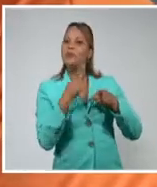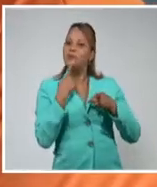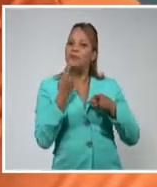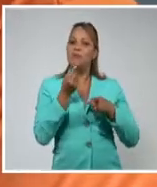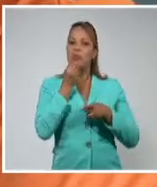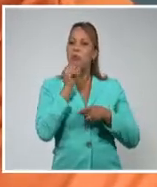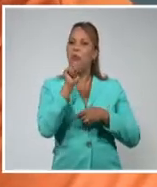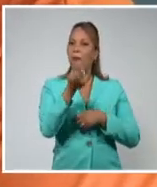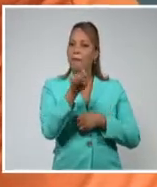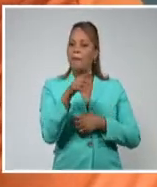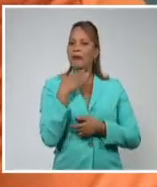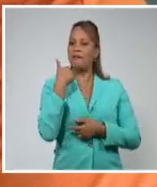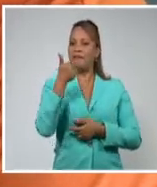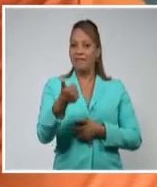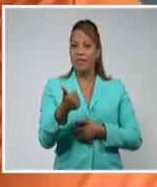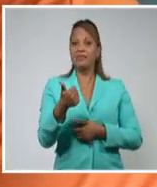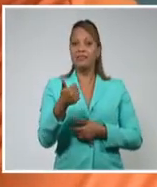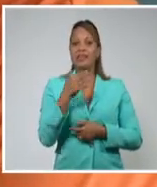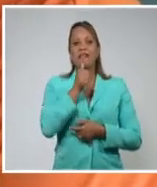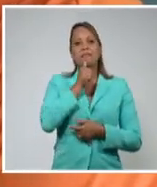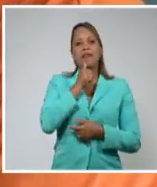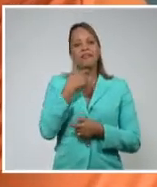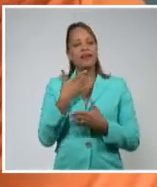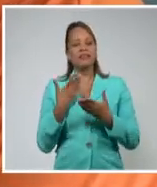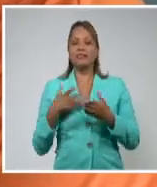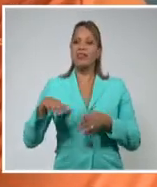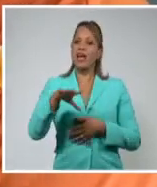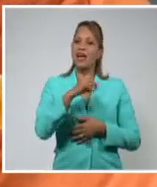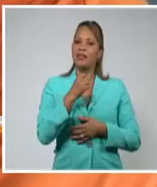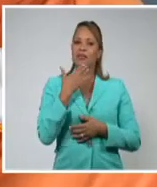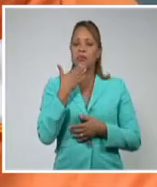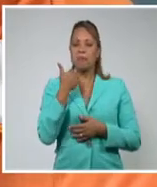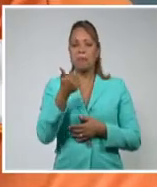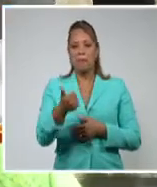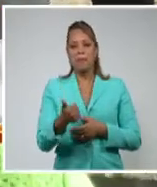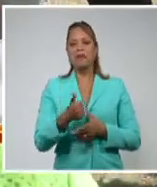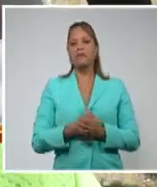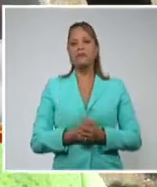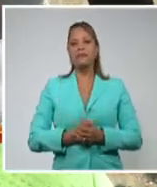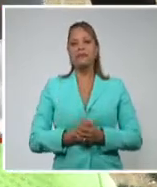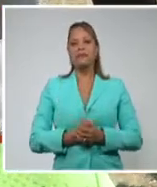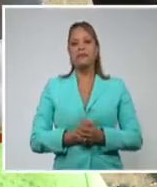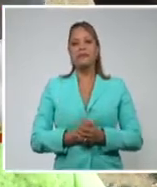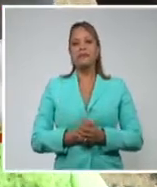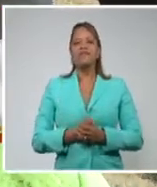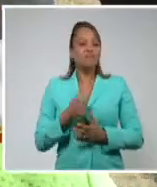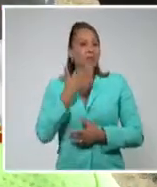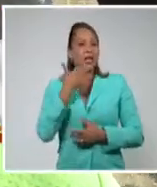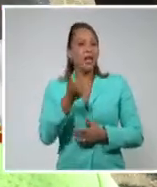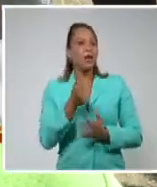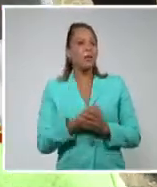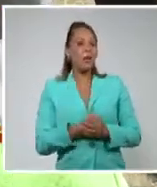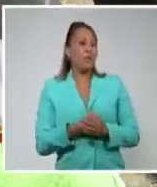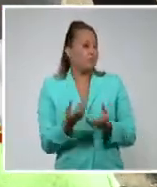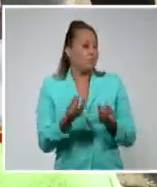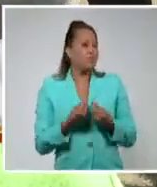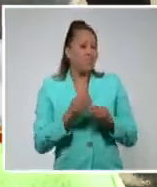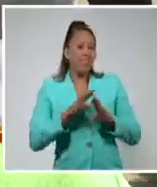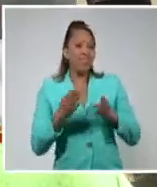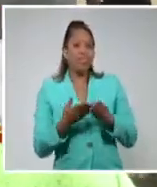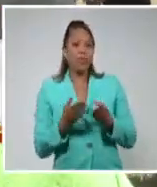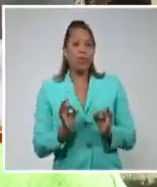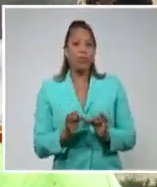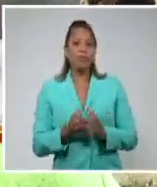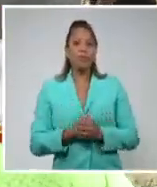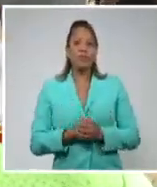comprar y todo se nos ha hecho bastante fácil las cosas. Eso es muy bueno, que nos traigan todo eso. Otra cosa,